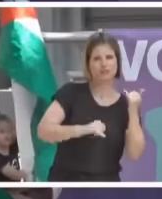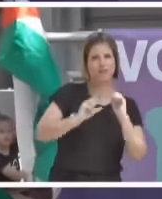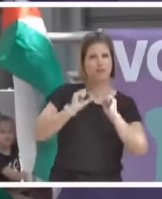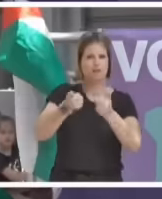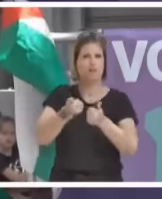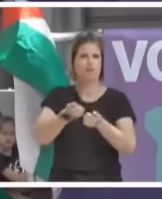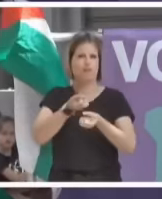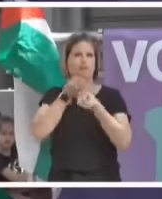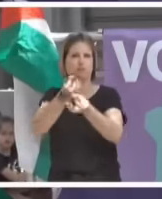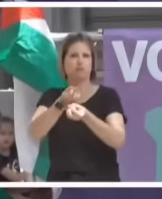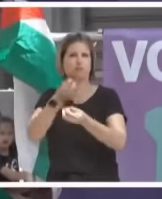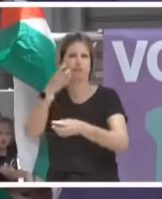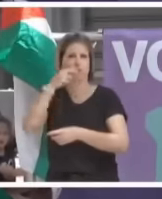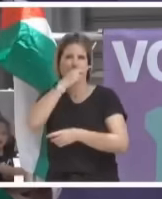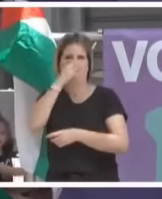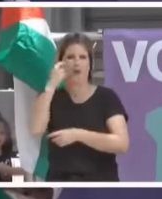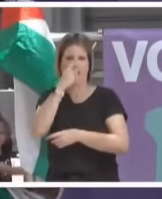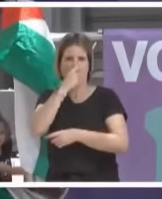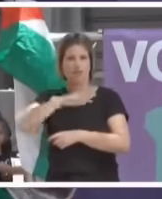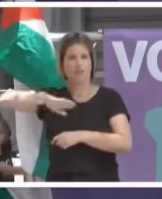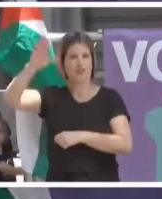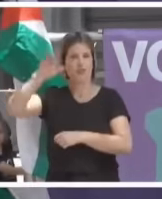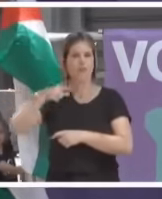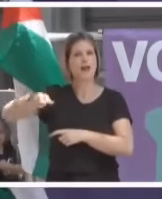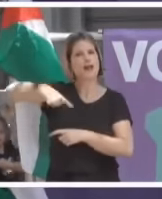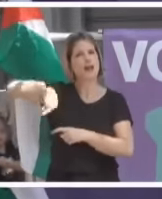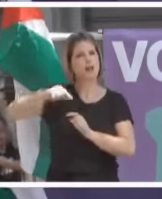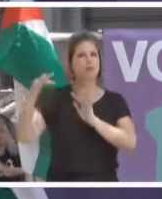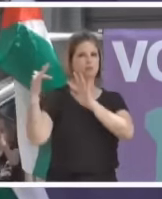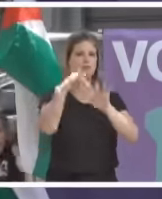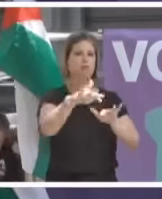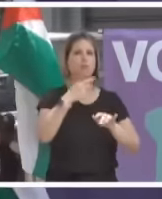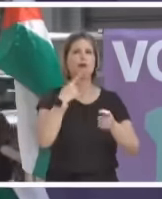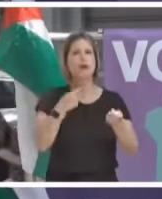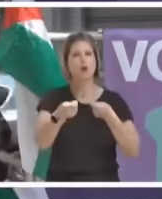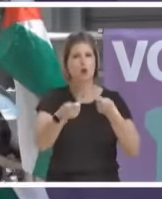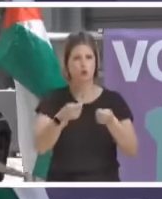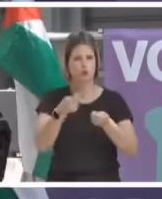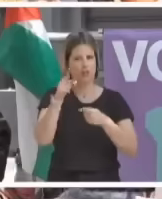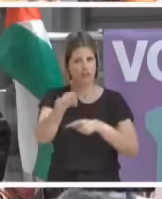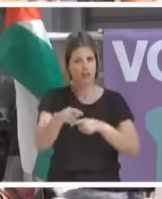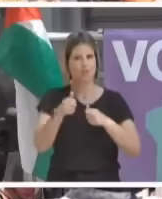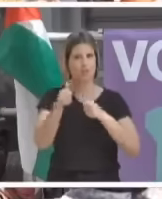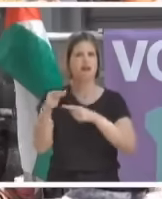pasear para que sean ellos quienes controlen. Eso y la guerra.